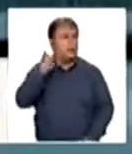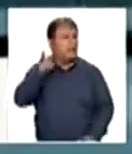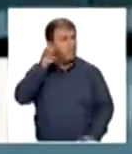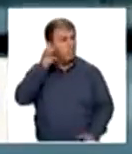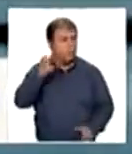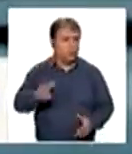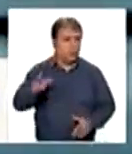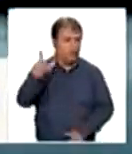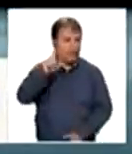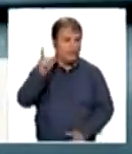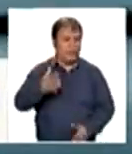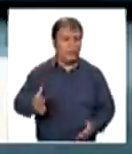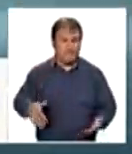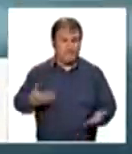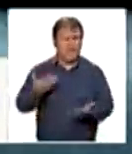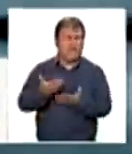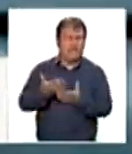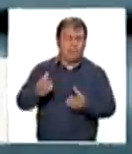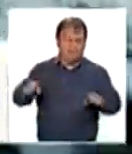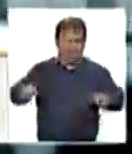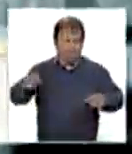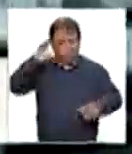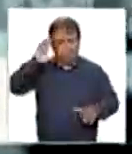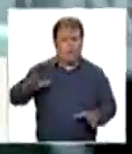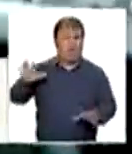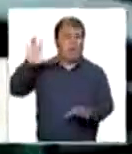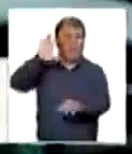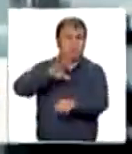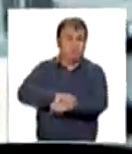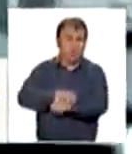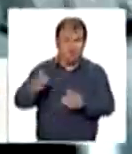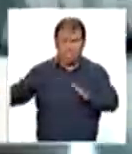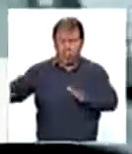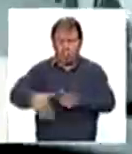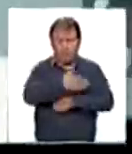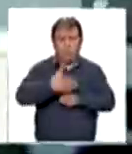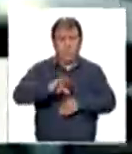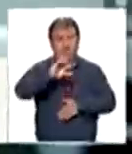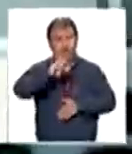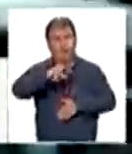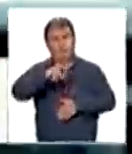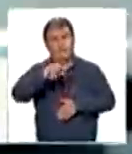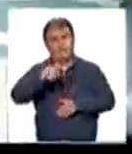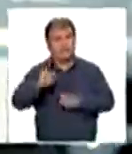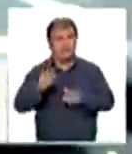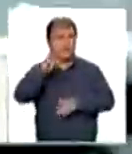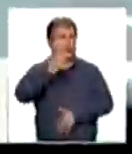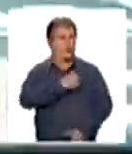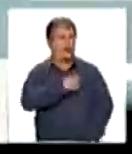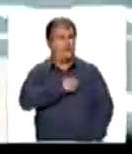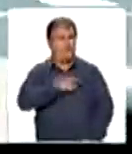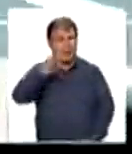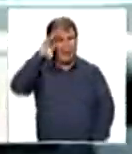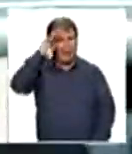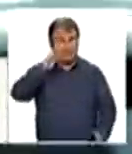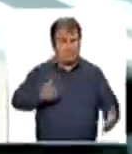llamado de la Tina, quienes llegaron y lograron capturar este vehículo en el cruce de Comandante Espinar con 2 de Mayo. Ahí está el